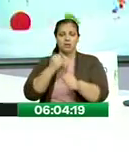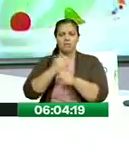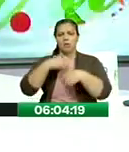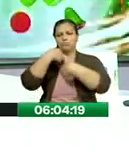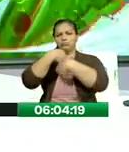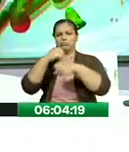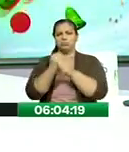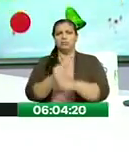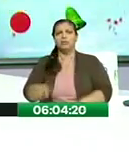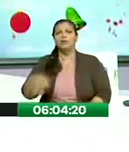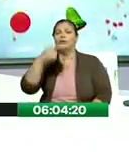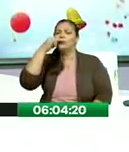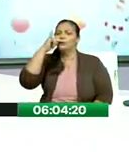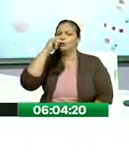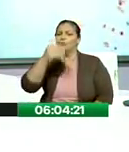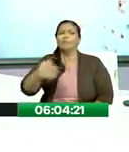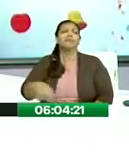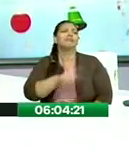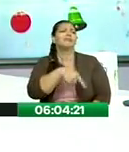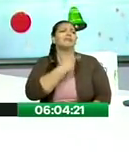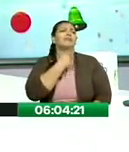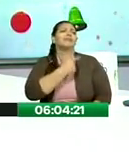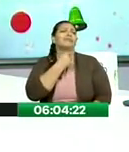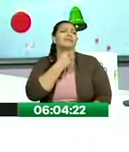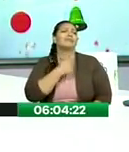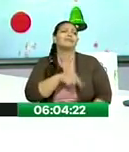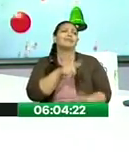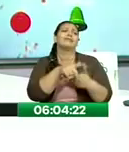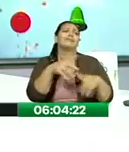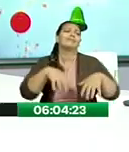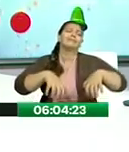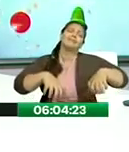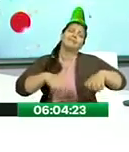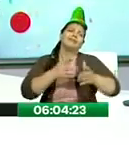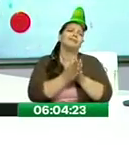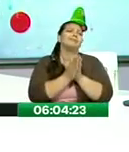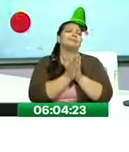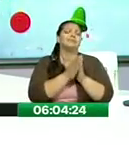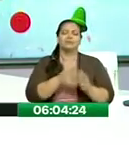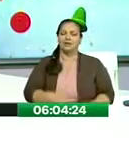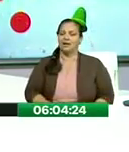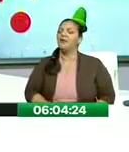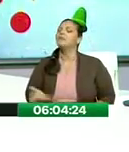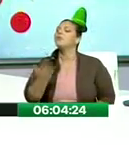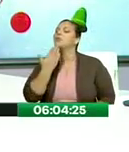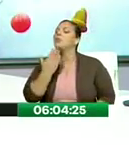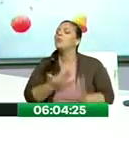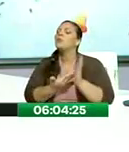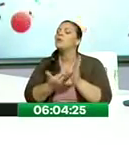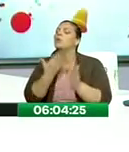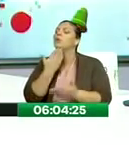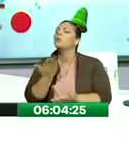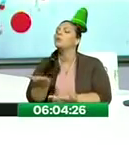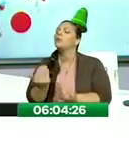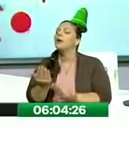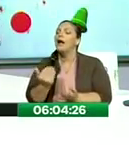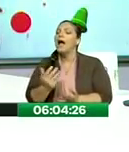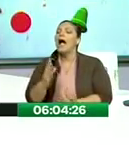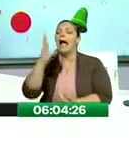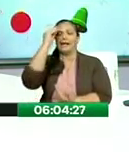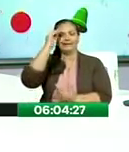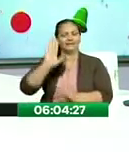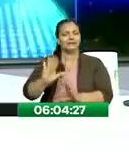de los más pequeños de la casa. En el siguiente reportaje observemos qué personajes son los favoritos de los